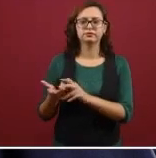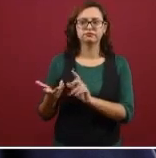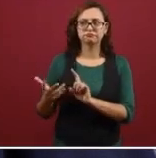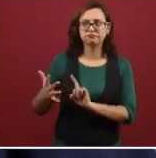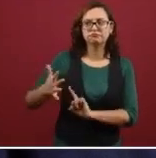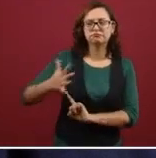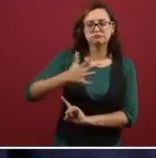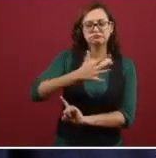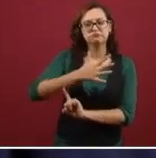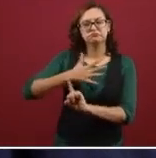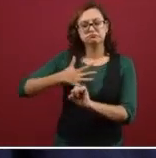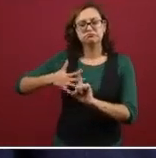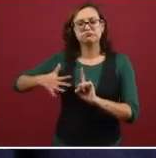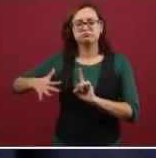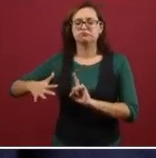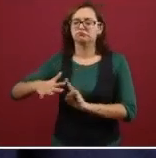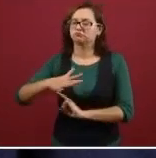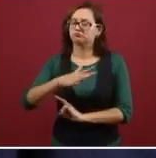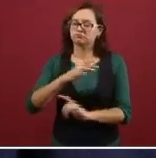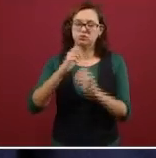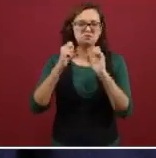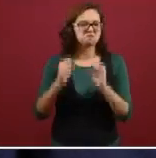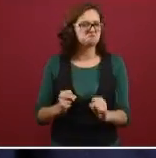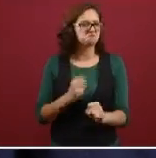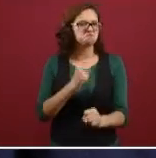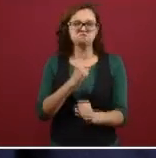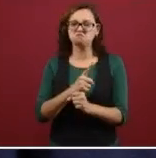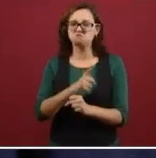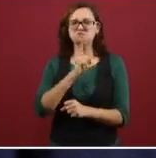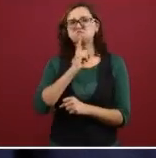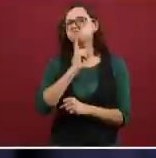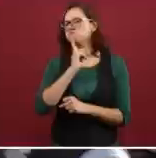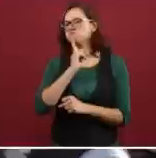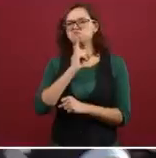ambiente de mucha inseguridad.